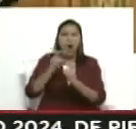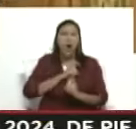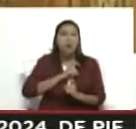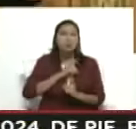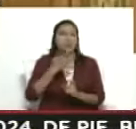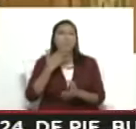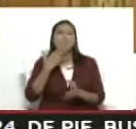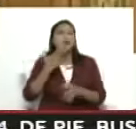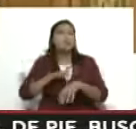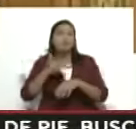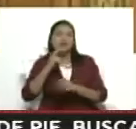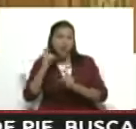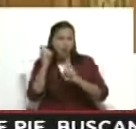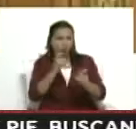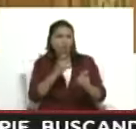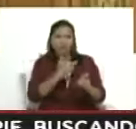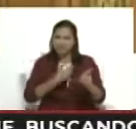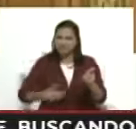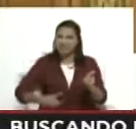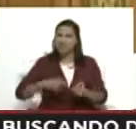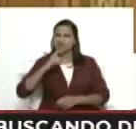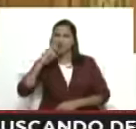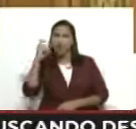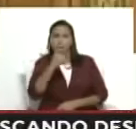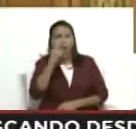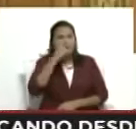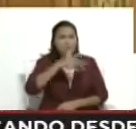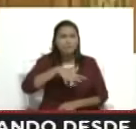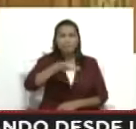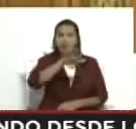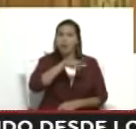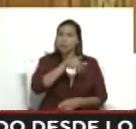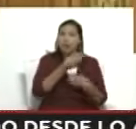un pueblo, contra un presidente que no le había hecho daño a nadie?